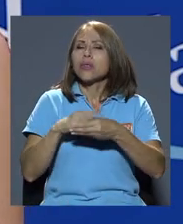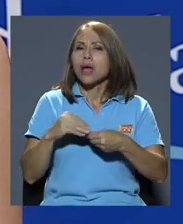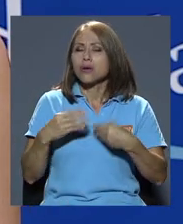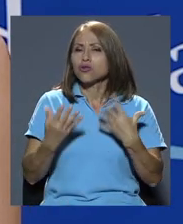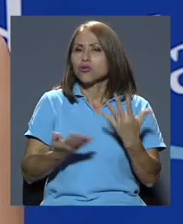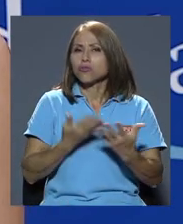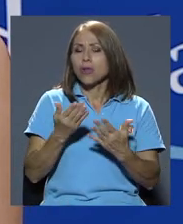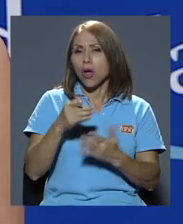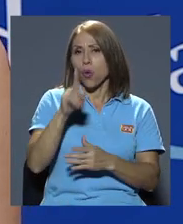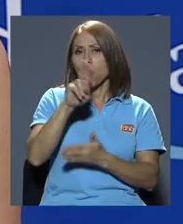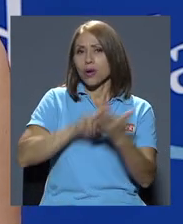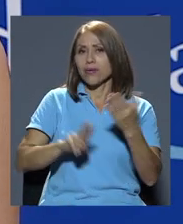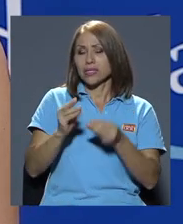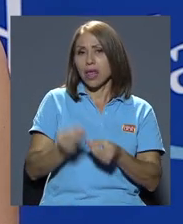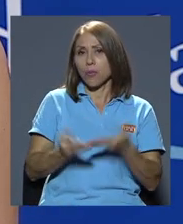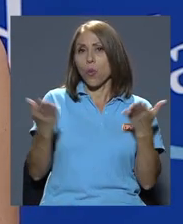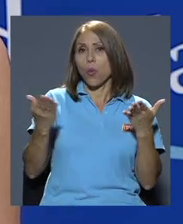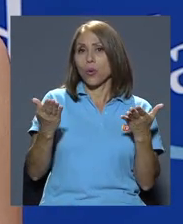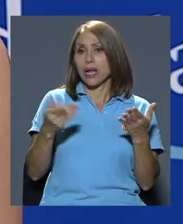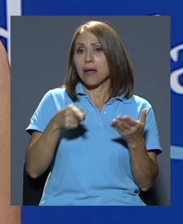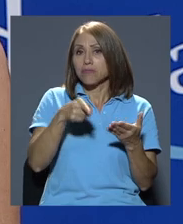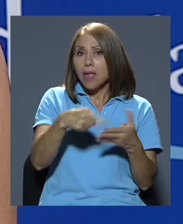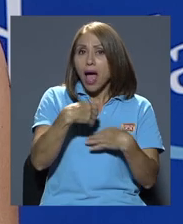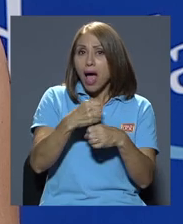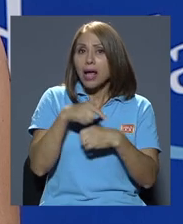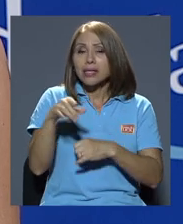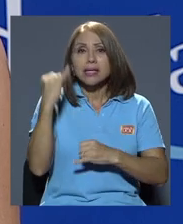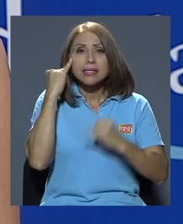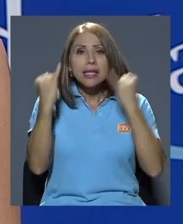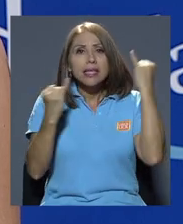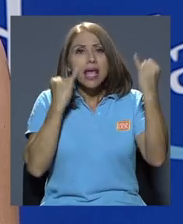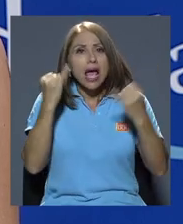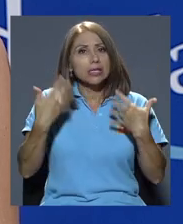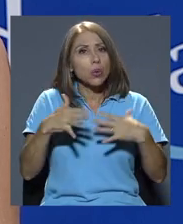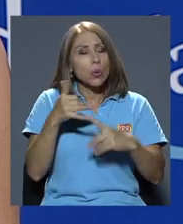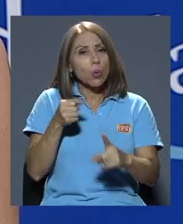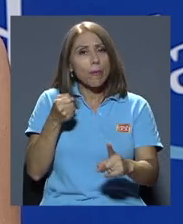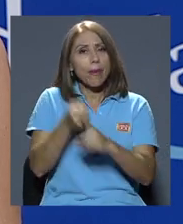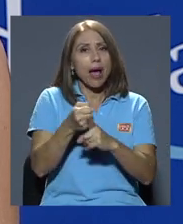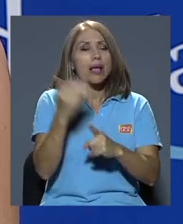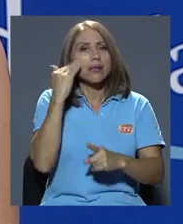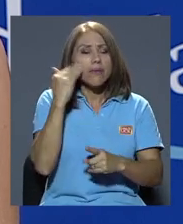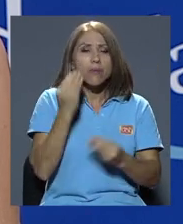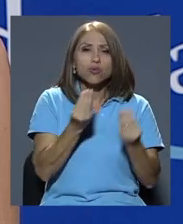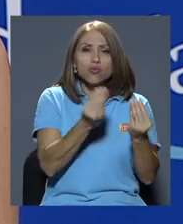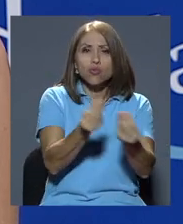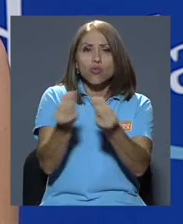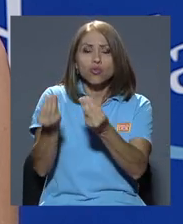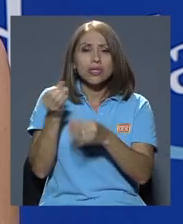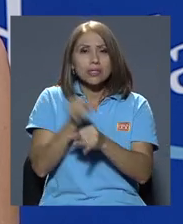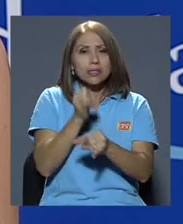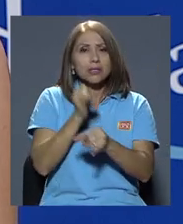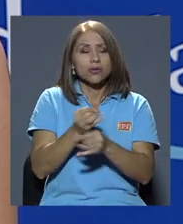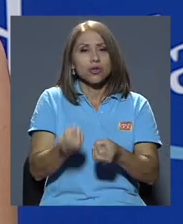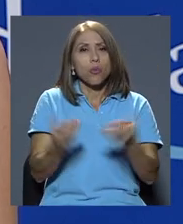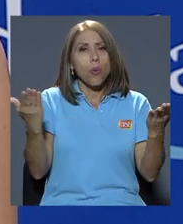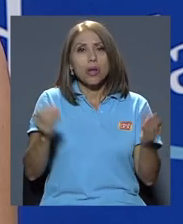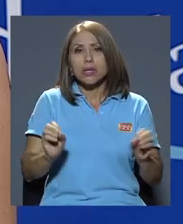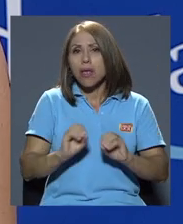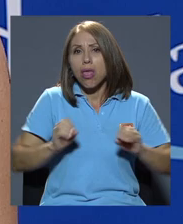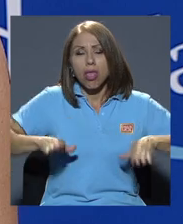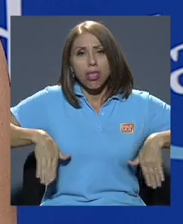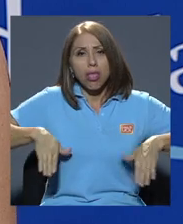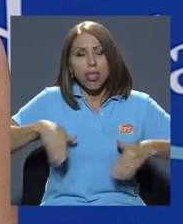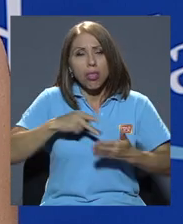tiene de la universidad pública que se genere en este tipo de iniciativas porque como sabemos muchas instituciones públicas carecen de programas o